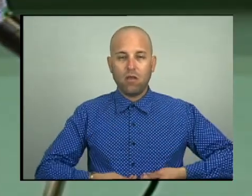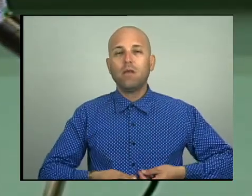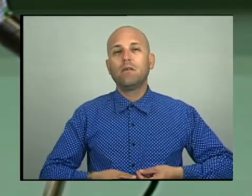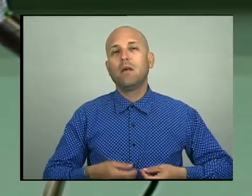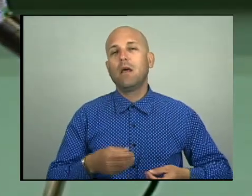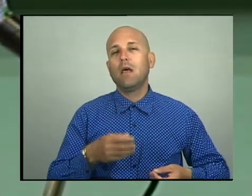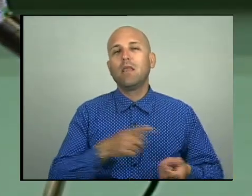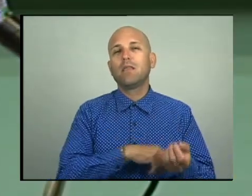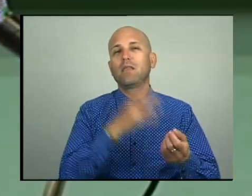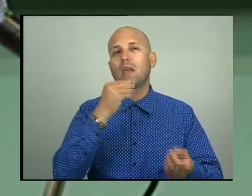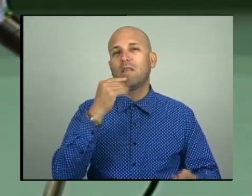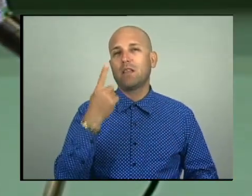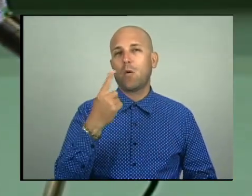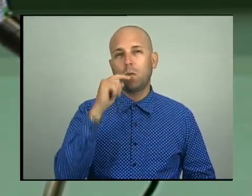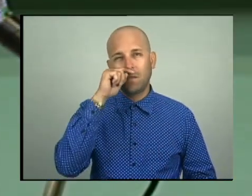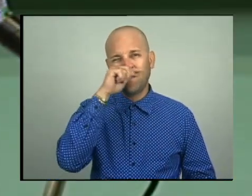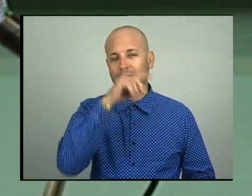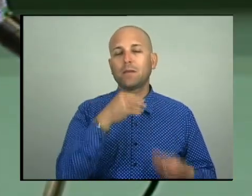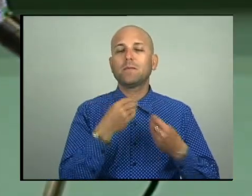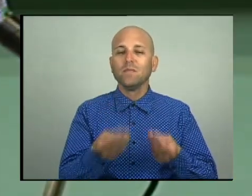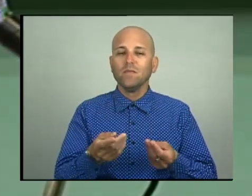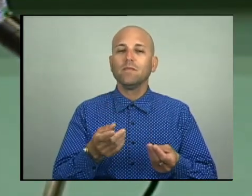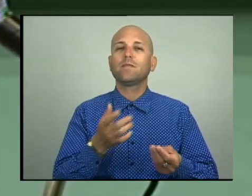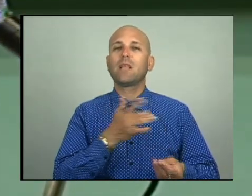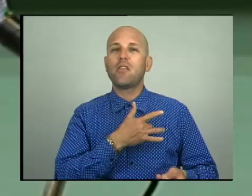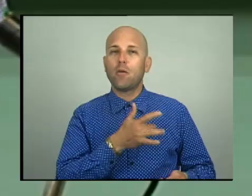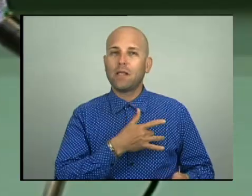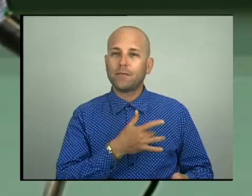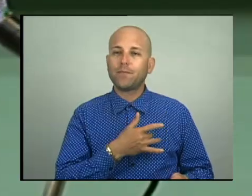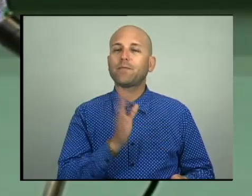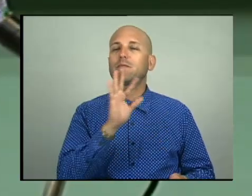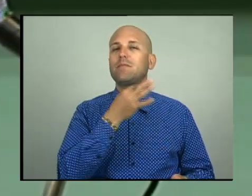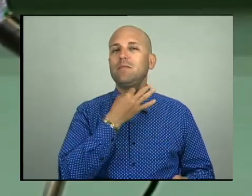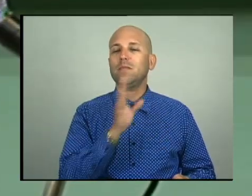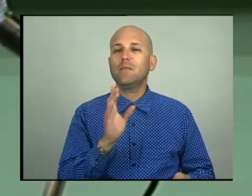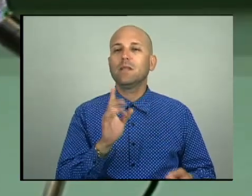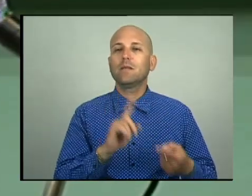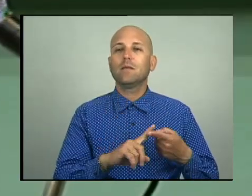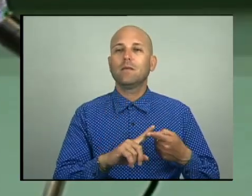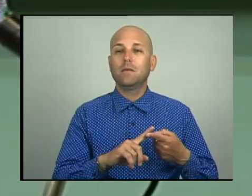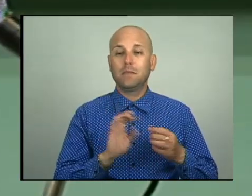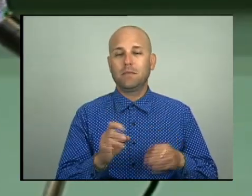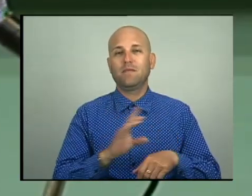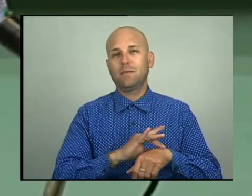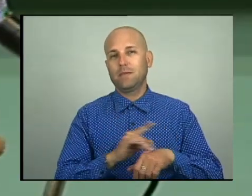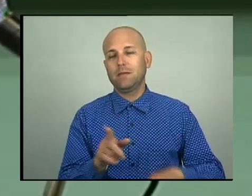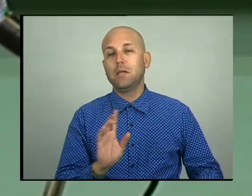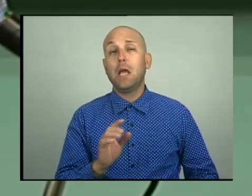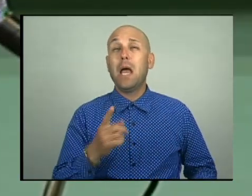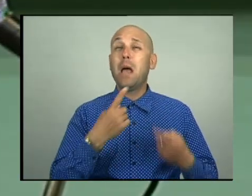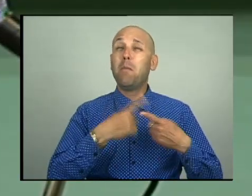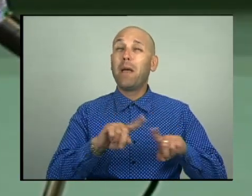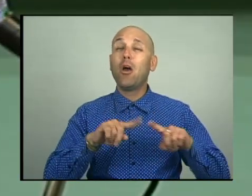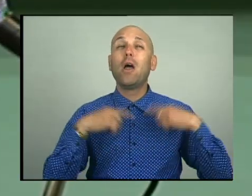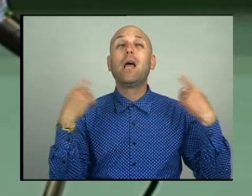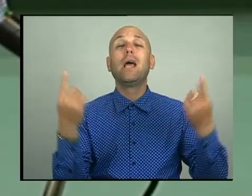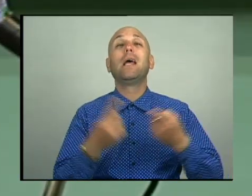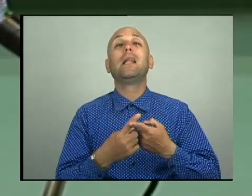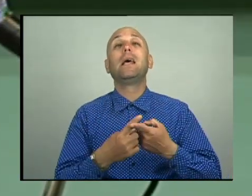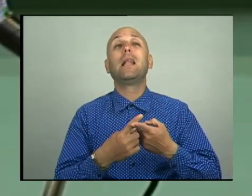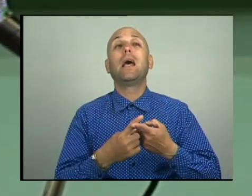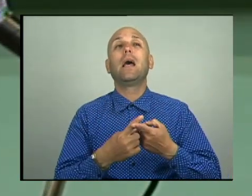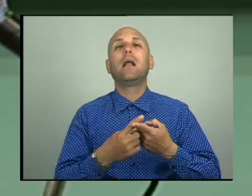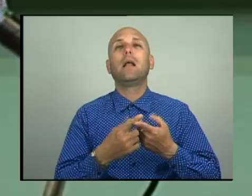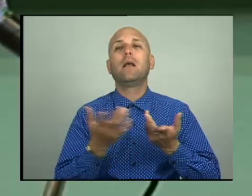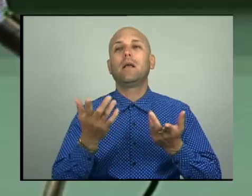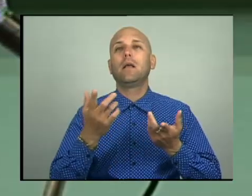1, predispone a algunos tipos de cardiopatía, entre ellos el Fallot. Pero de manera general son los factores de riesgo. La